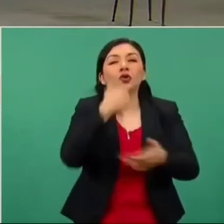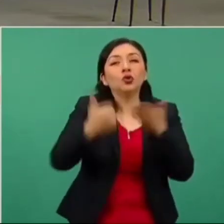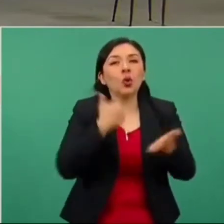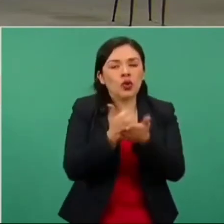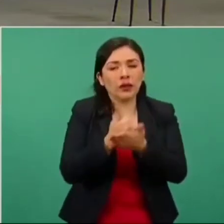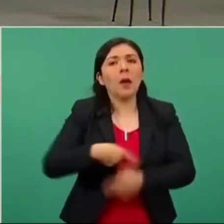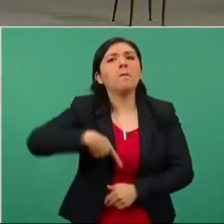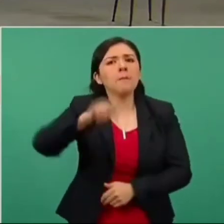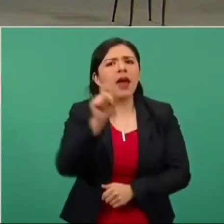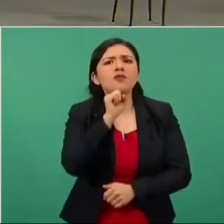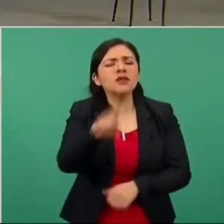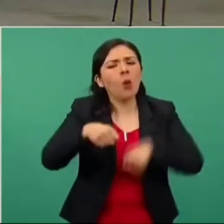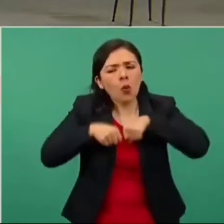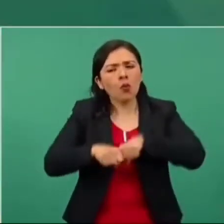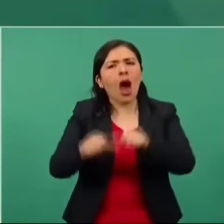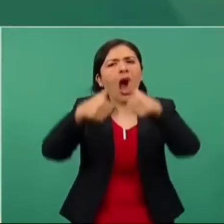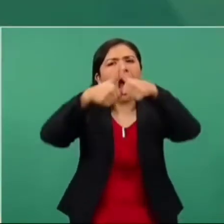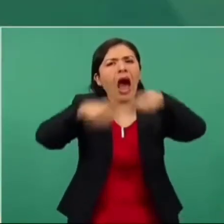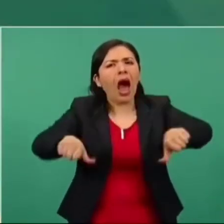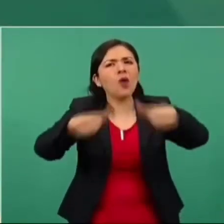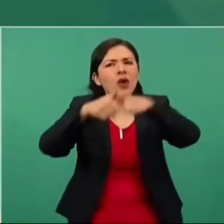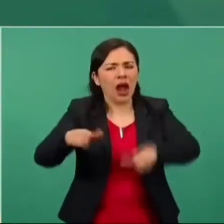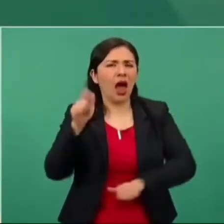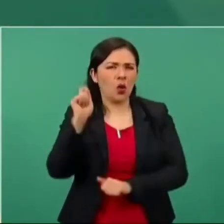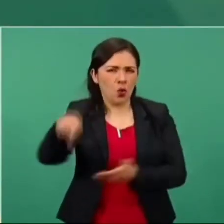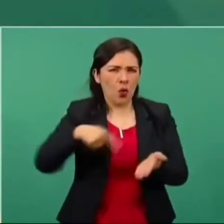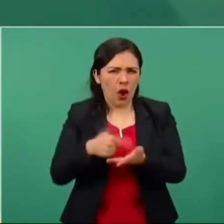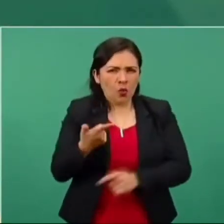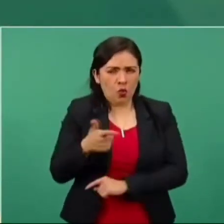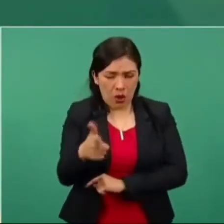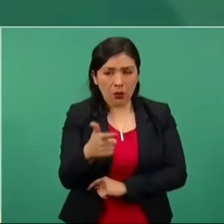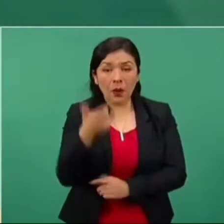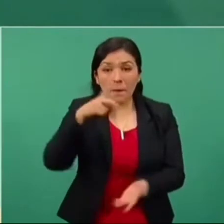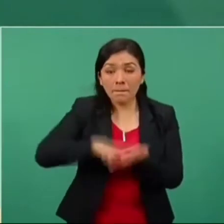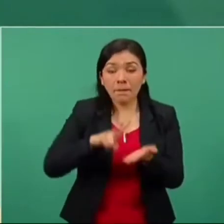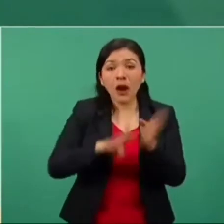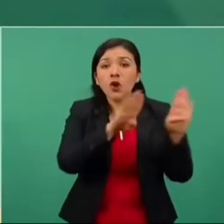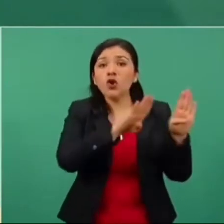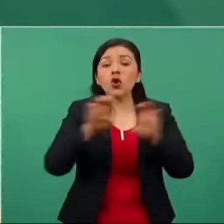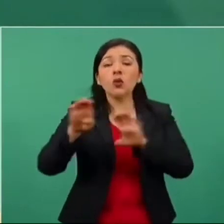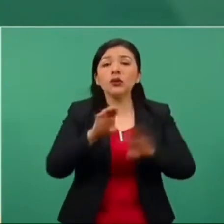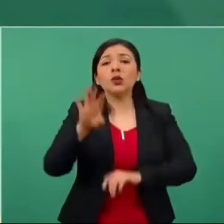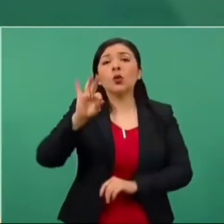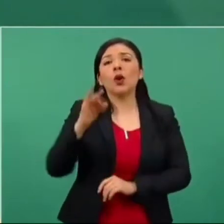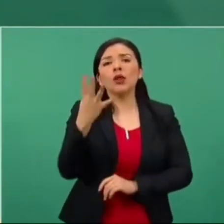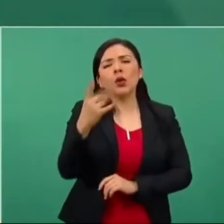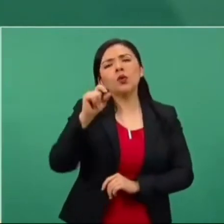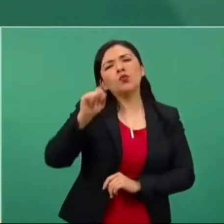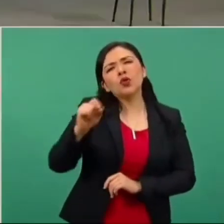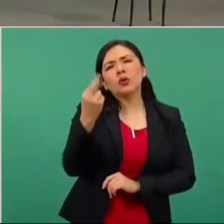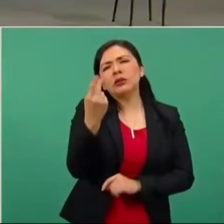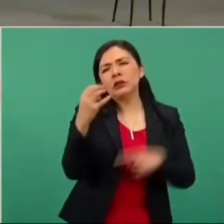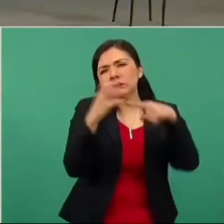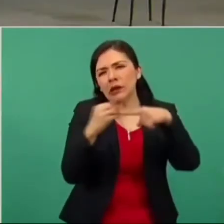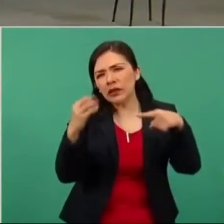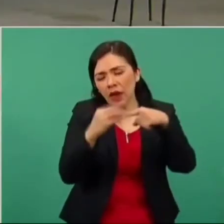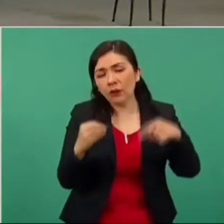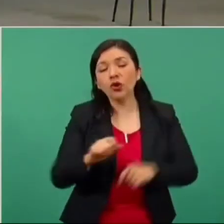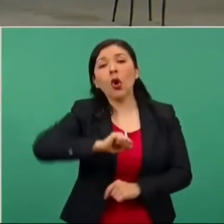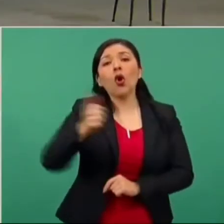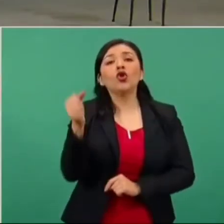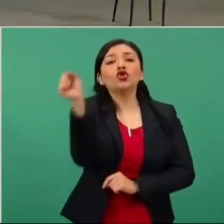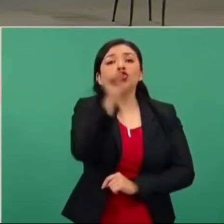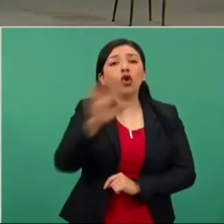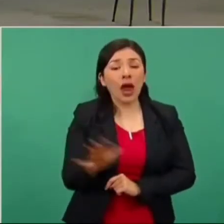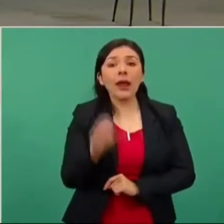Bodega Horrerá, en León, Guanajuato, el paquete en novecientos cuarenta y dos, cuarenta cuatro pesos con veinticinco centavos. Y Soriana